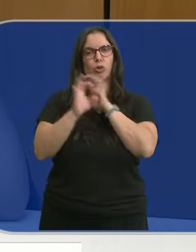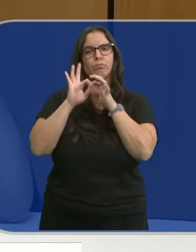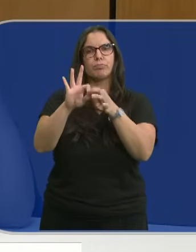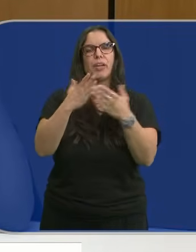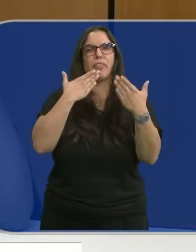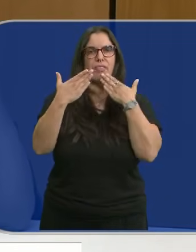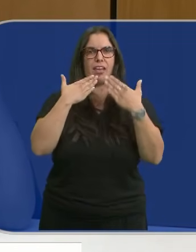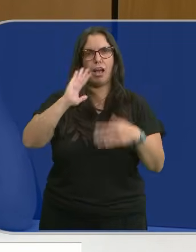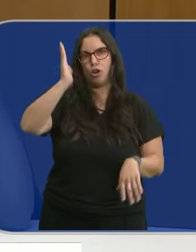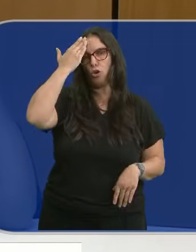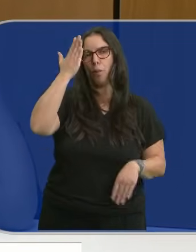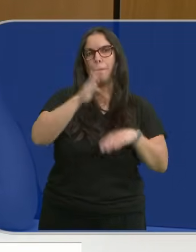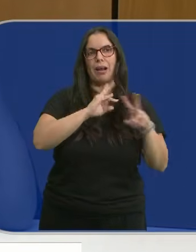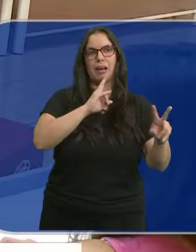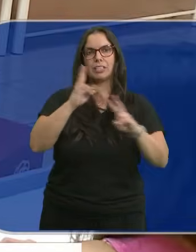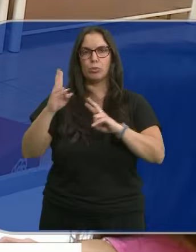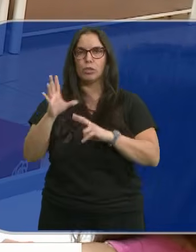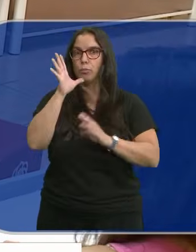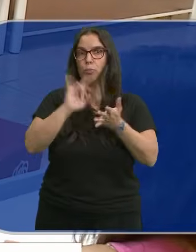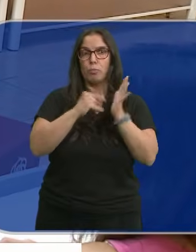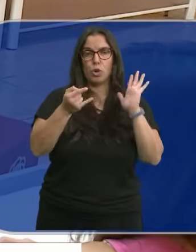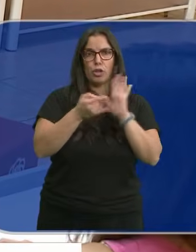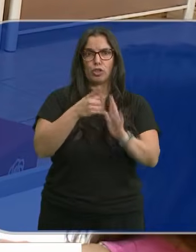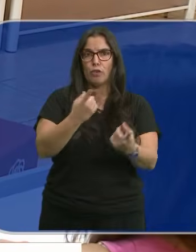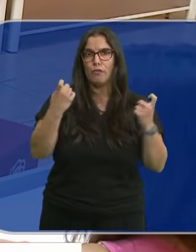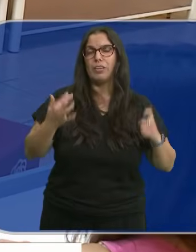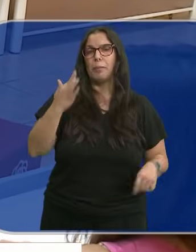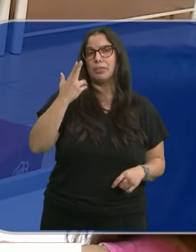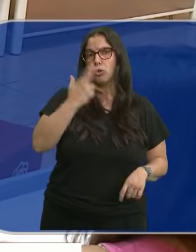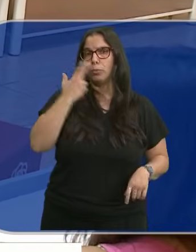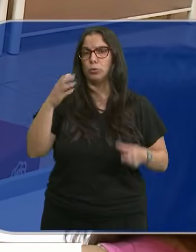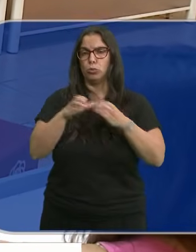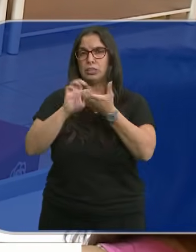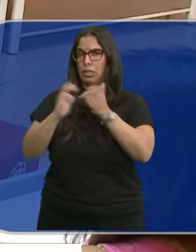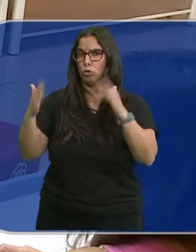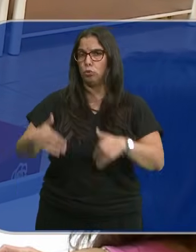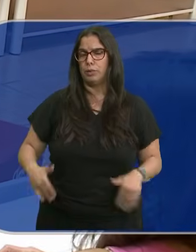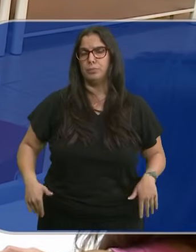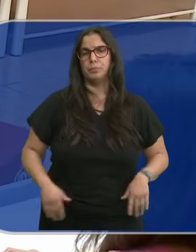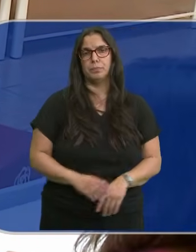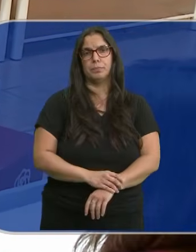en el diálogo, para dar respuesta, dice, a la falta de proyecto y compromiso por parte de la Junta.